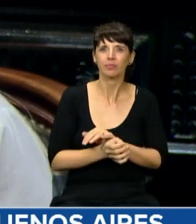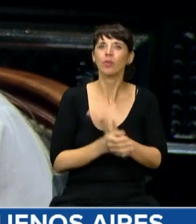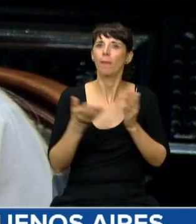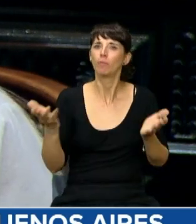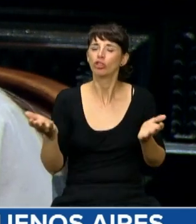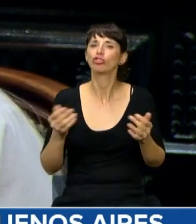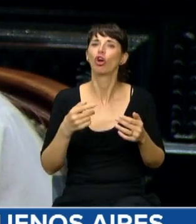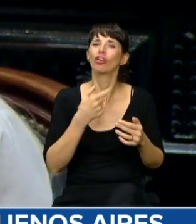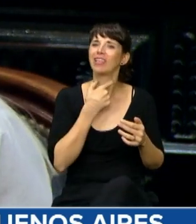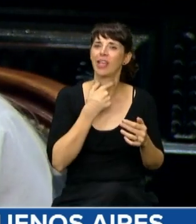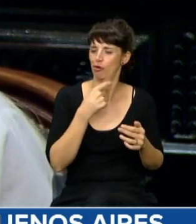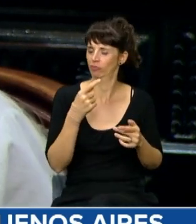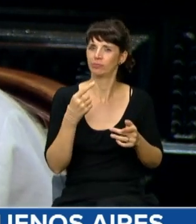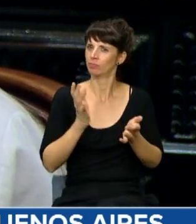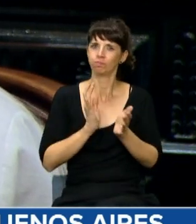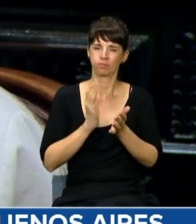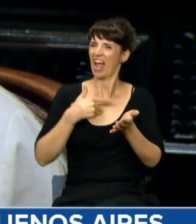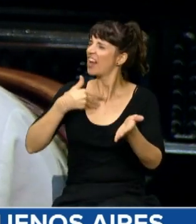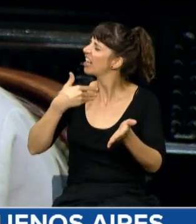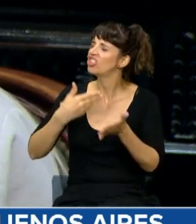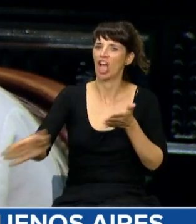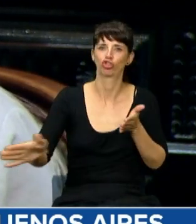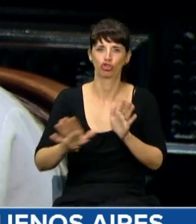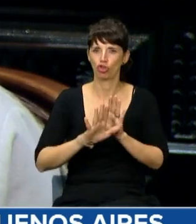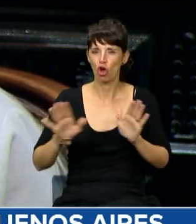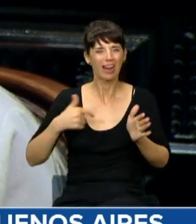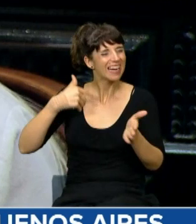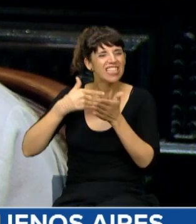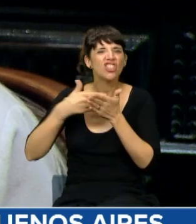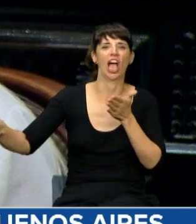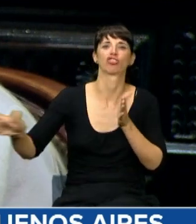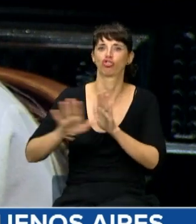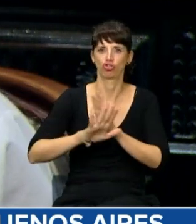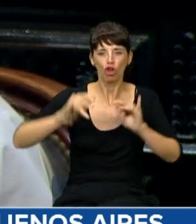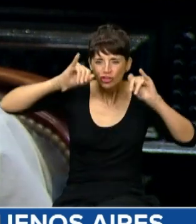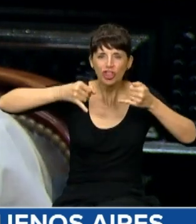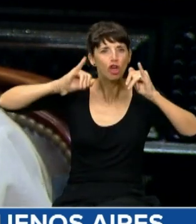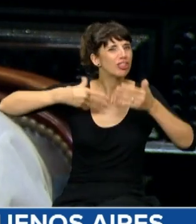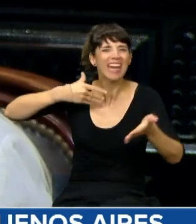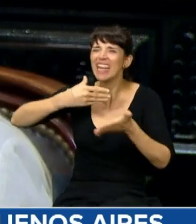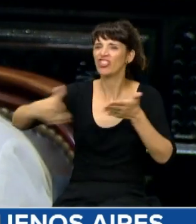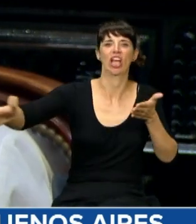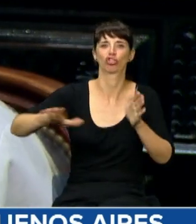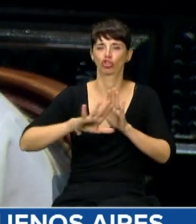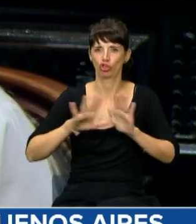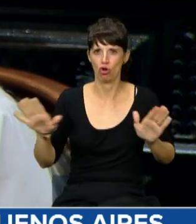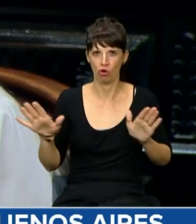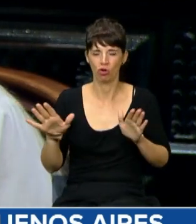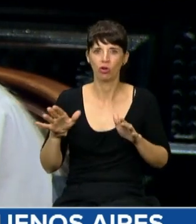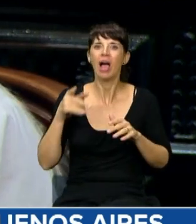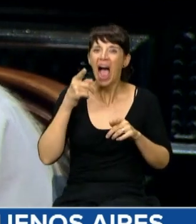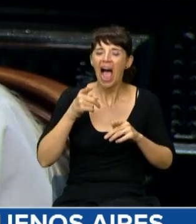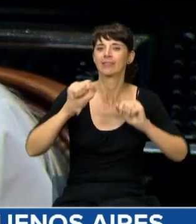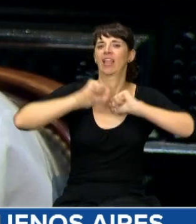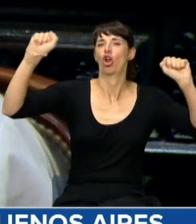manifestar la condena absoluta y sin condicionamientos de ningún tipo al